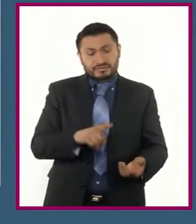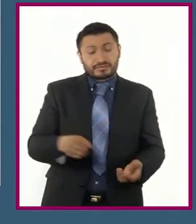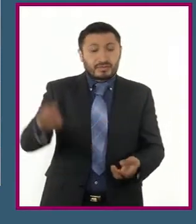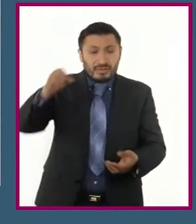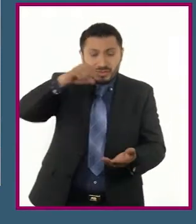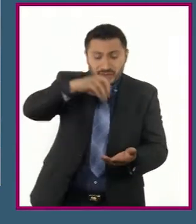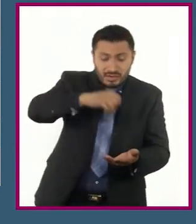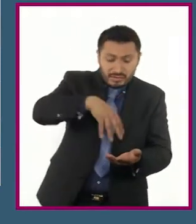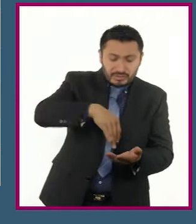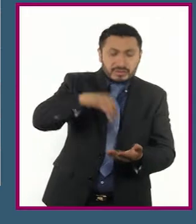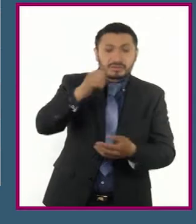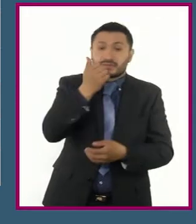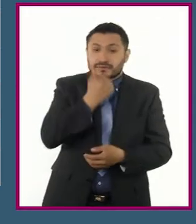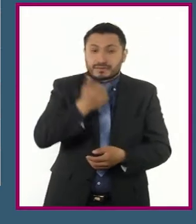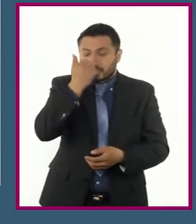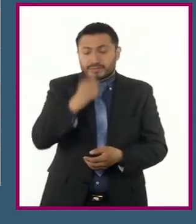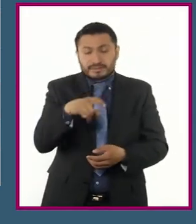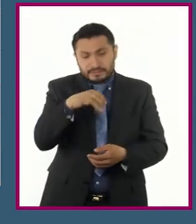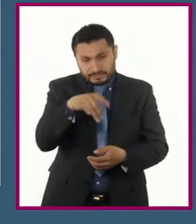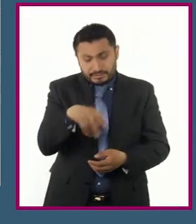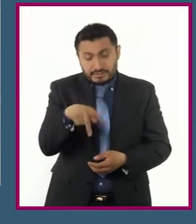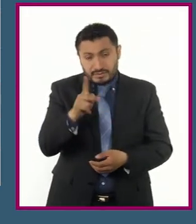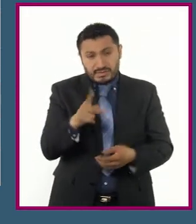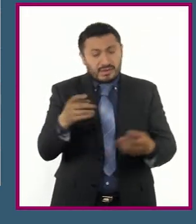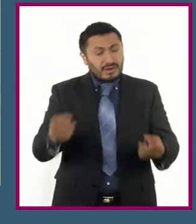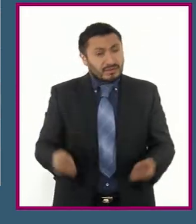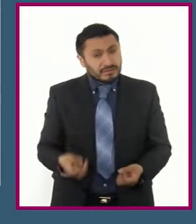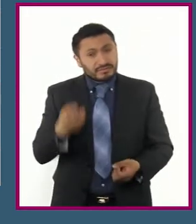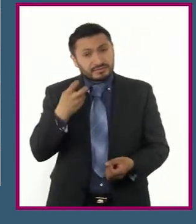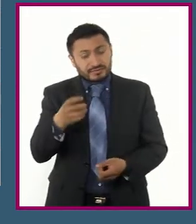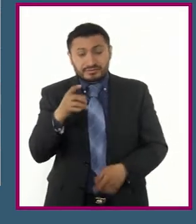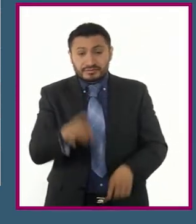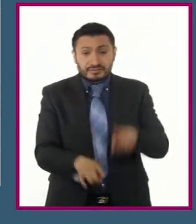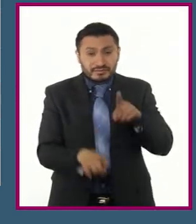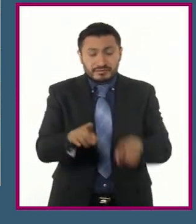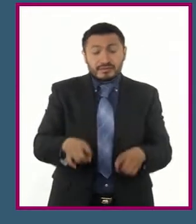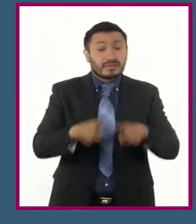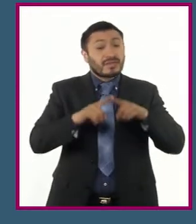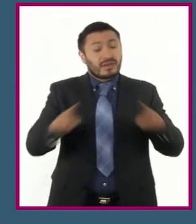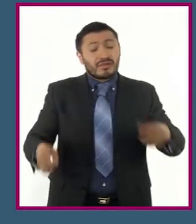soluto, pero la concentración o cantidad disuelta varía en cada vaso.